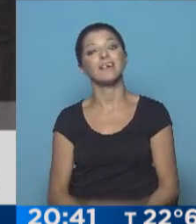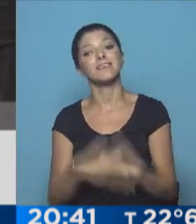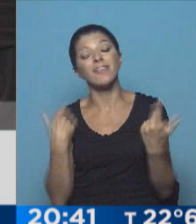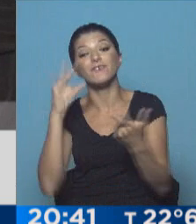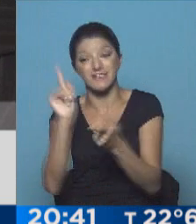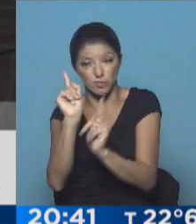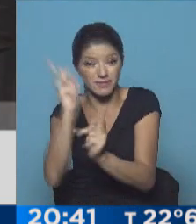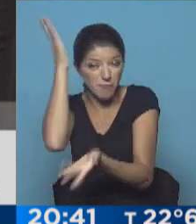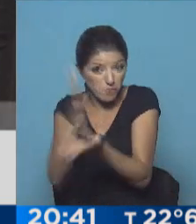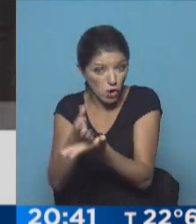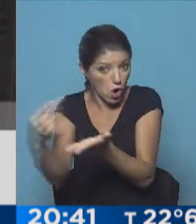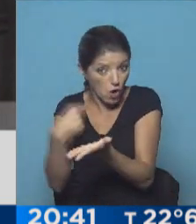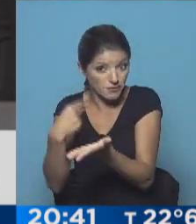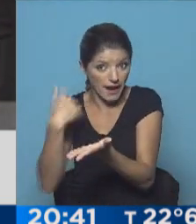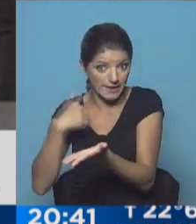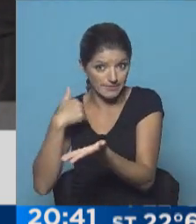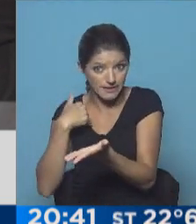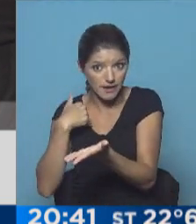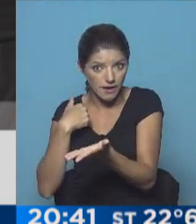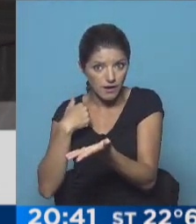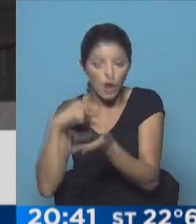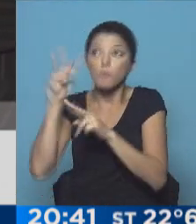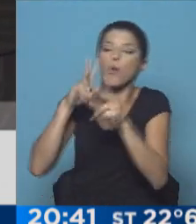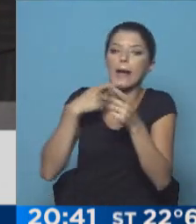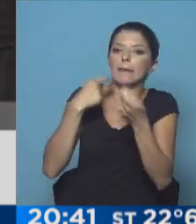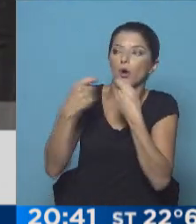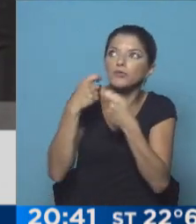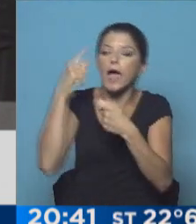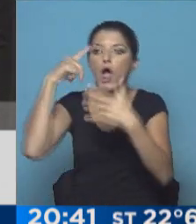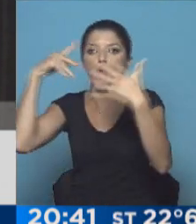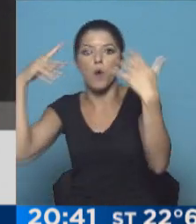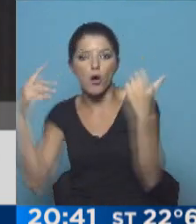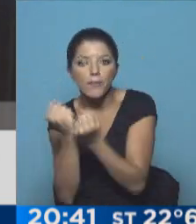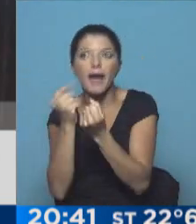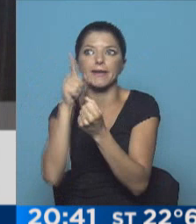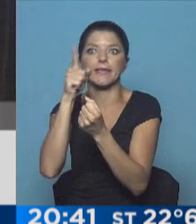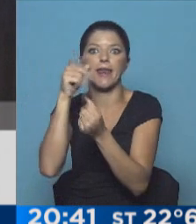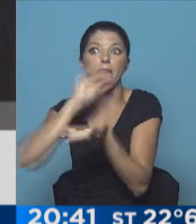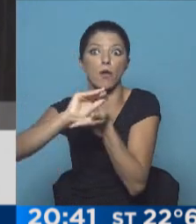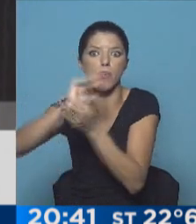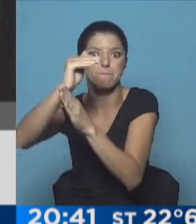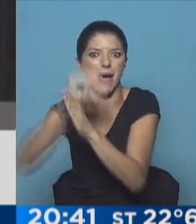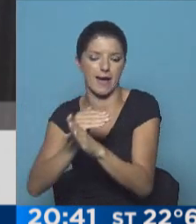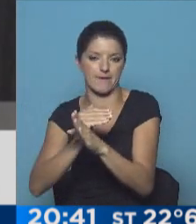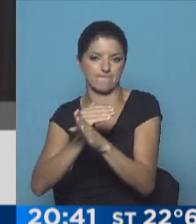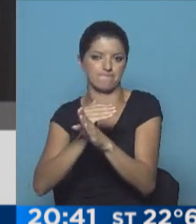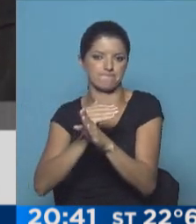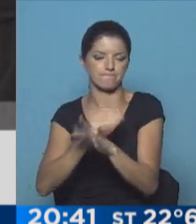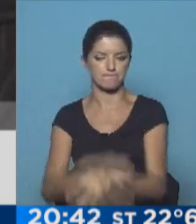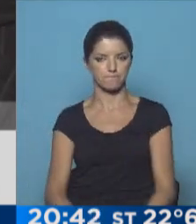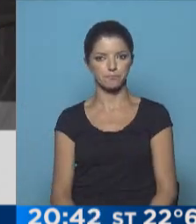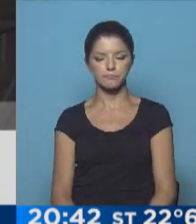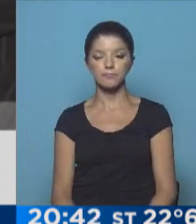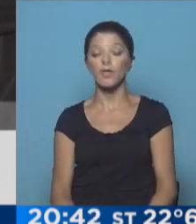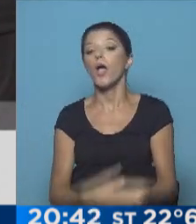sobre una sentencia firme tratar de negociar, acordar una rebaja en lo que ya fue sentencia.